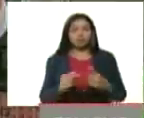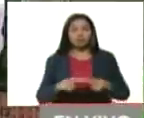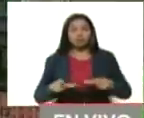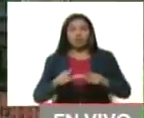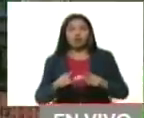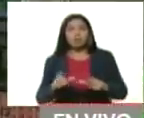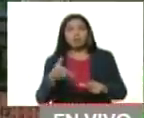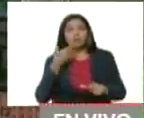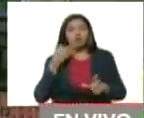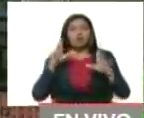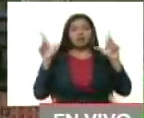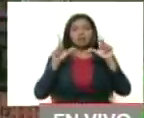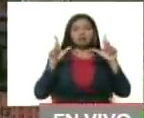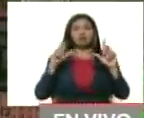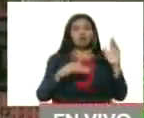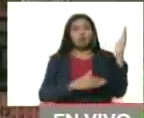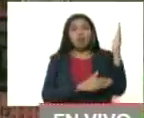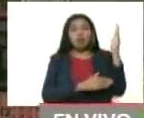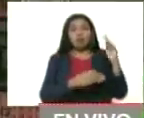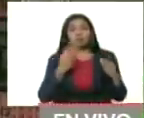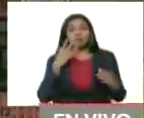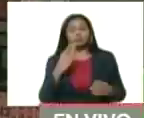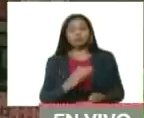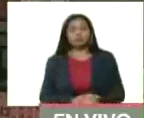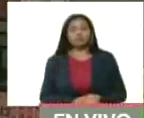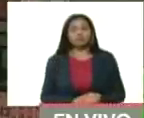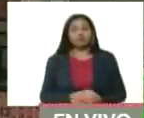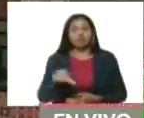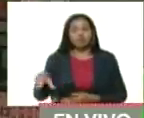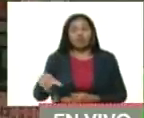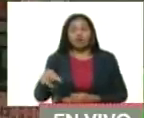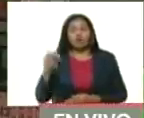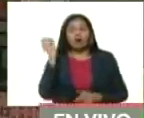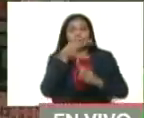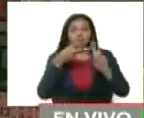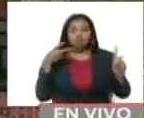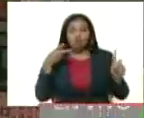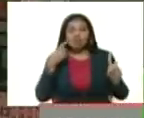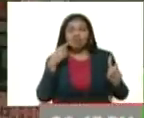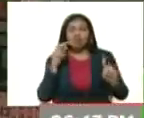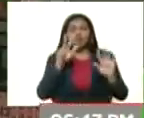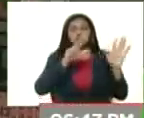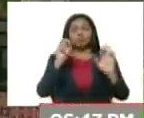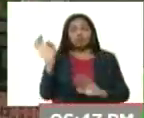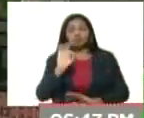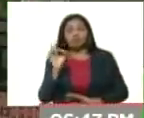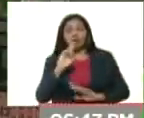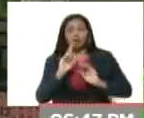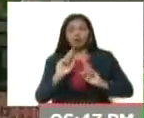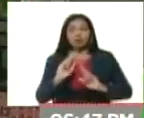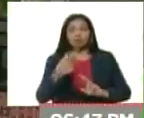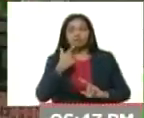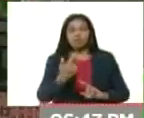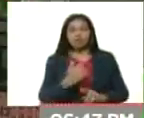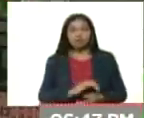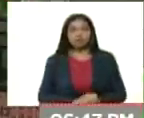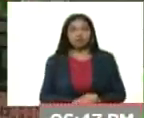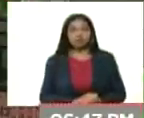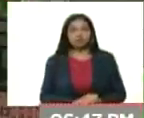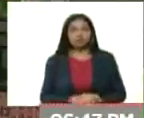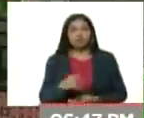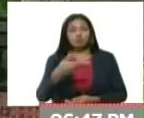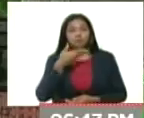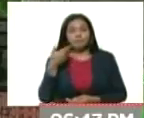prefieren la televisión, como en el estado Lara. Pero, por ejemplo, en el estado Amazonas, el 80% de las personas que contestaron la encuesta dijeron que